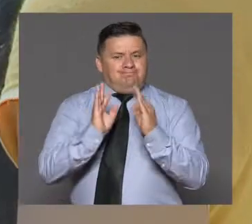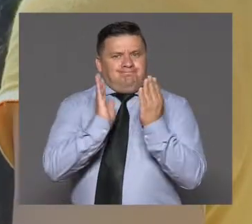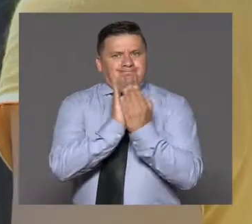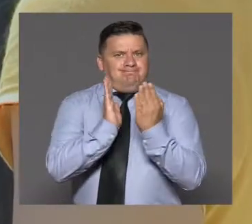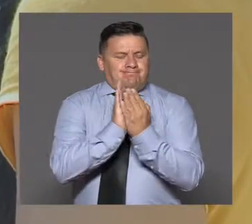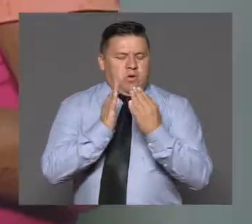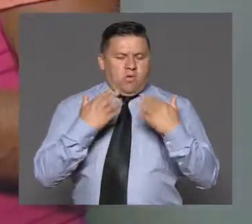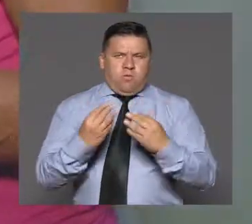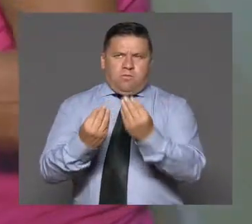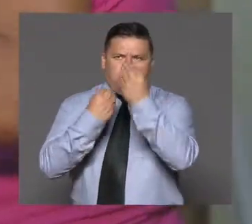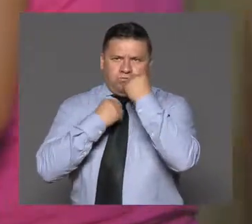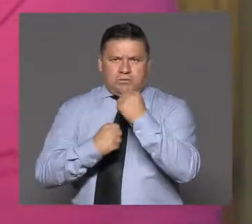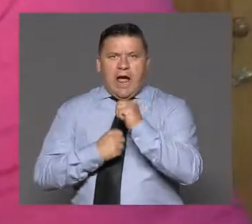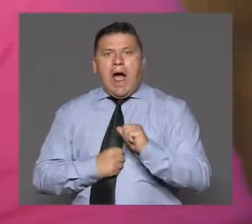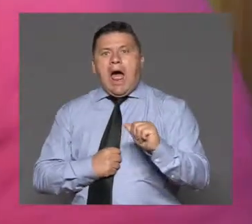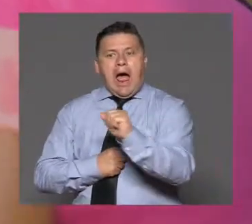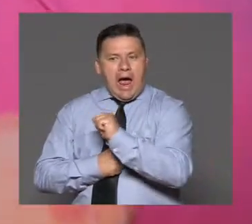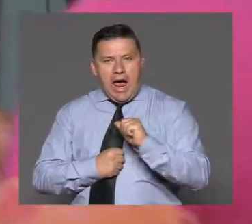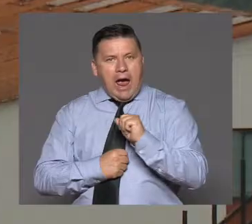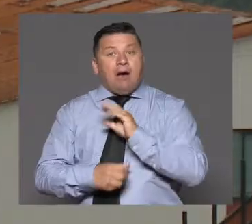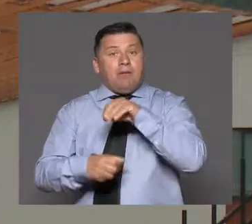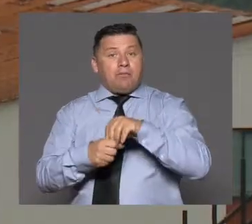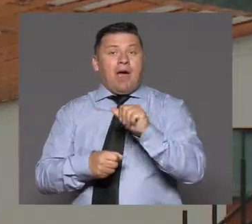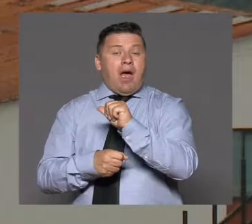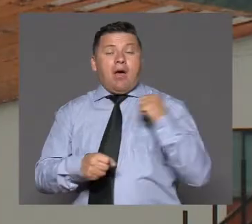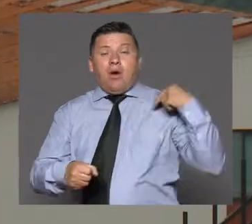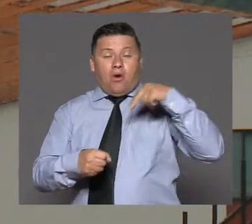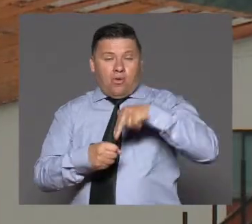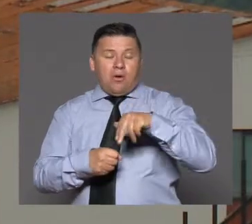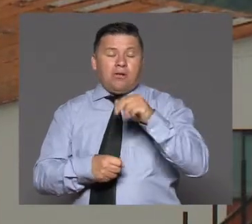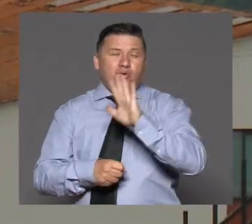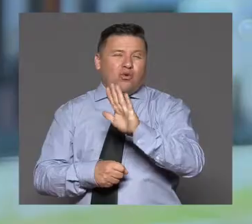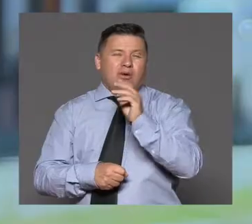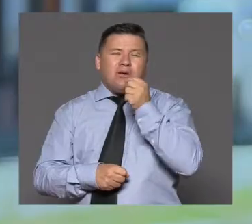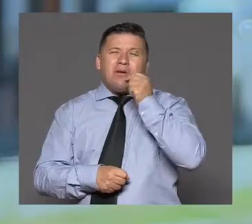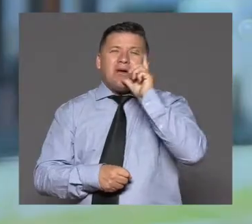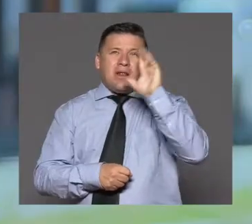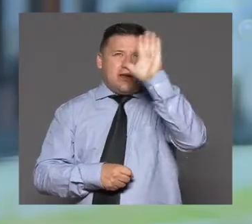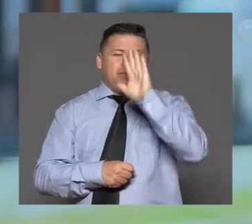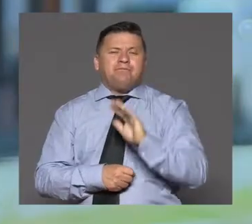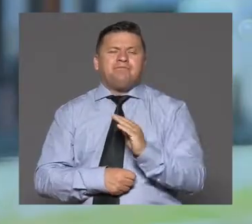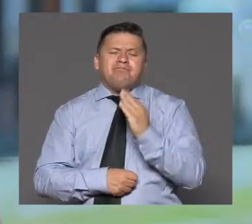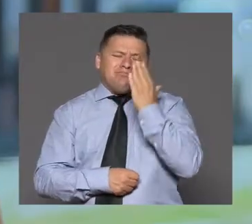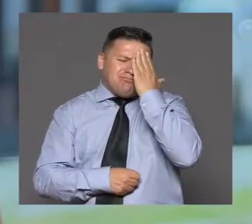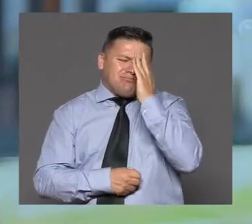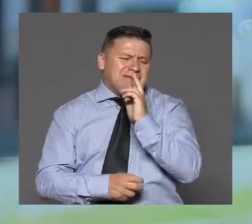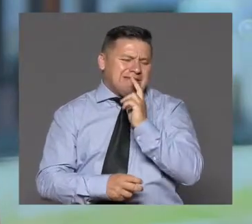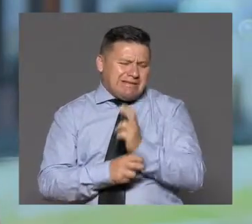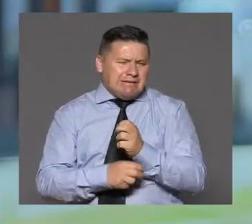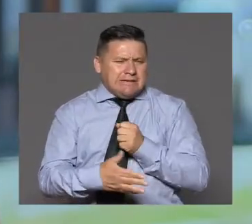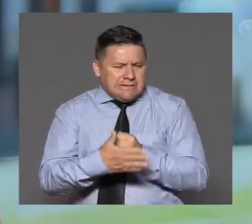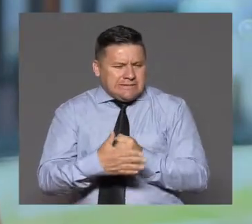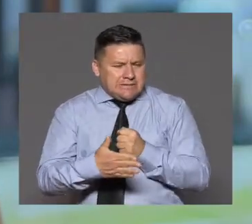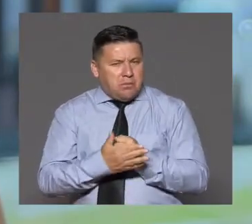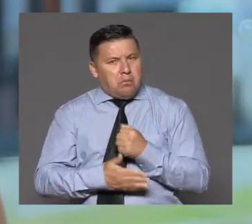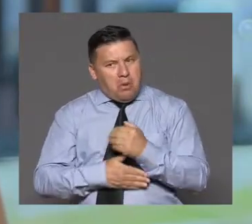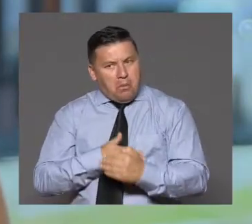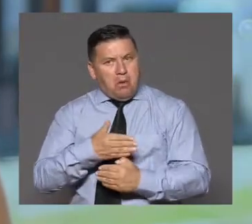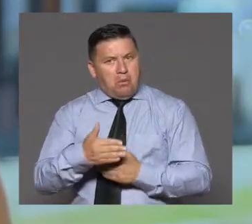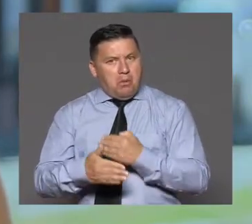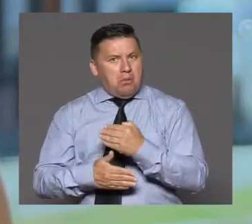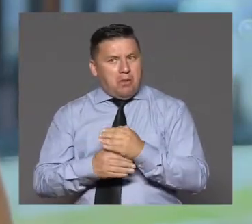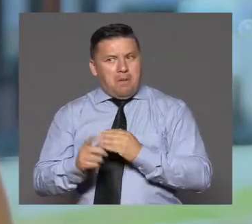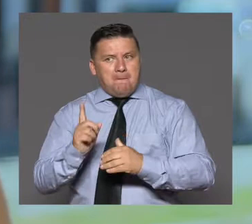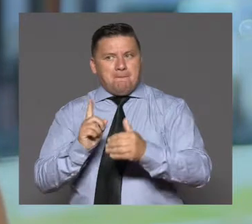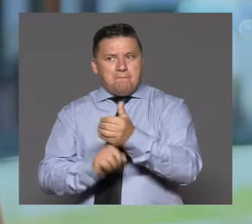educación y formación de las mujeres en los cabildos indígenas caldenses. Ha sido un proceso muy difícil, nos ha tocado luchar mucho, mucho y poco a poco hemos